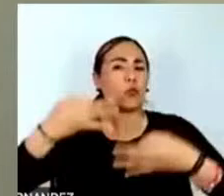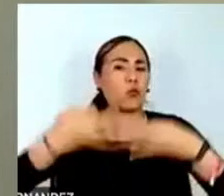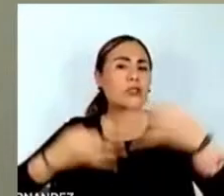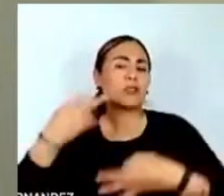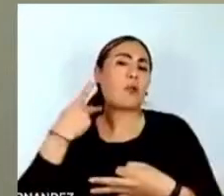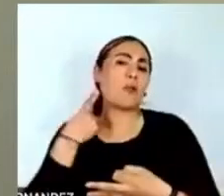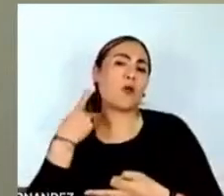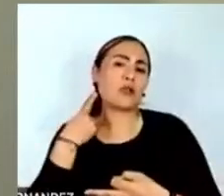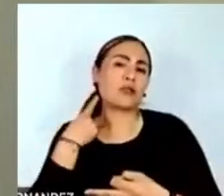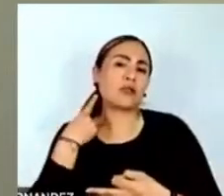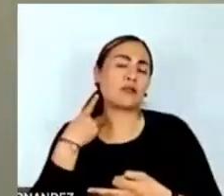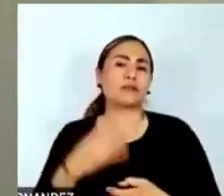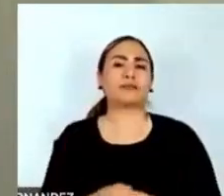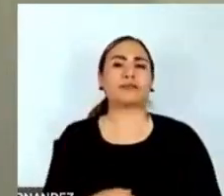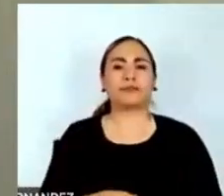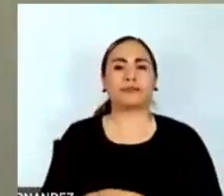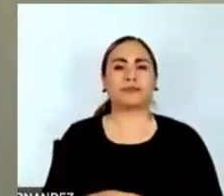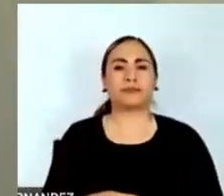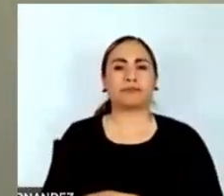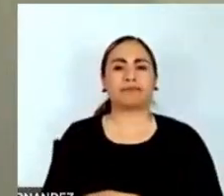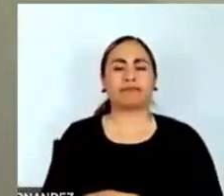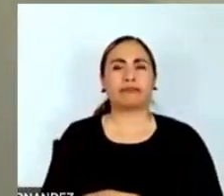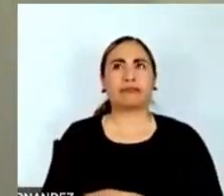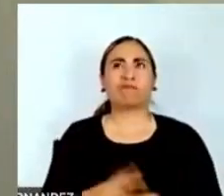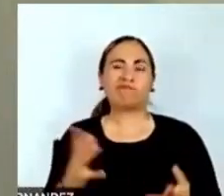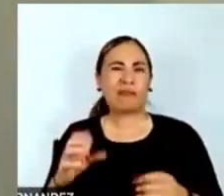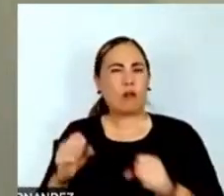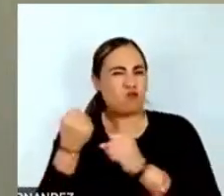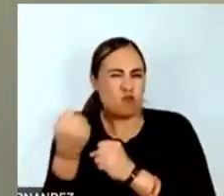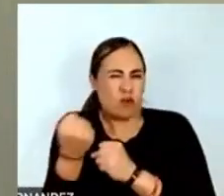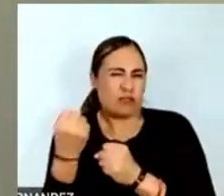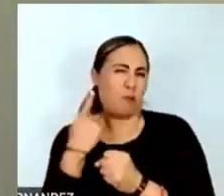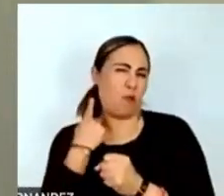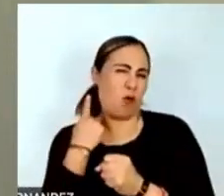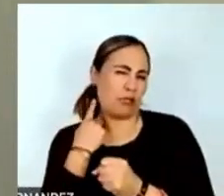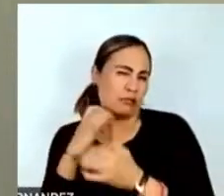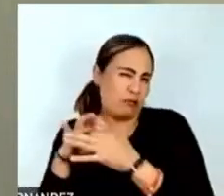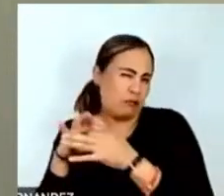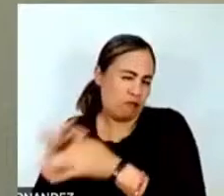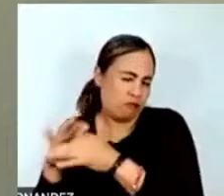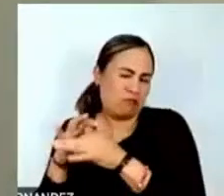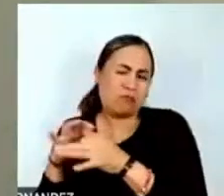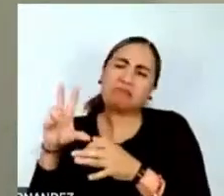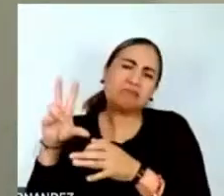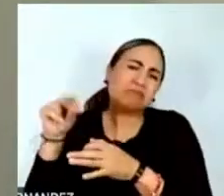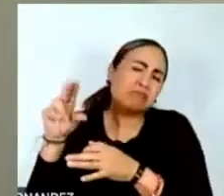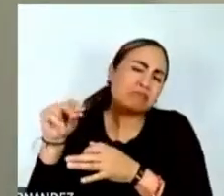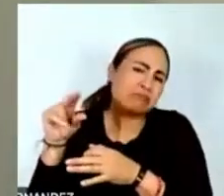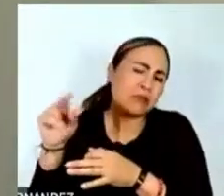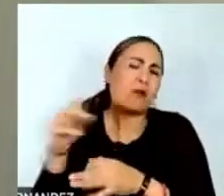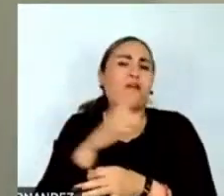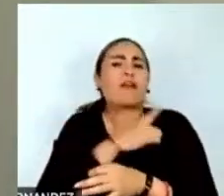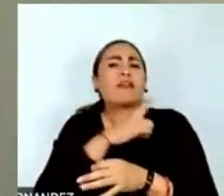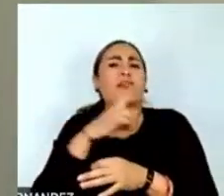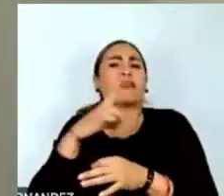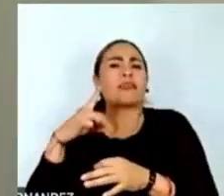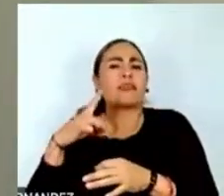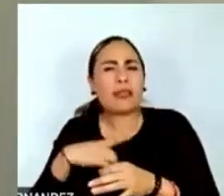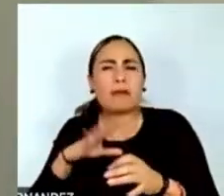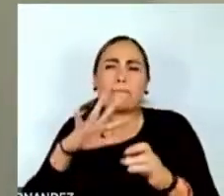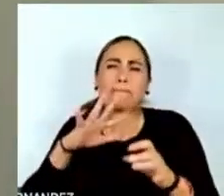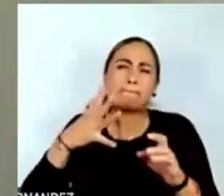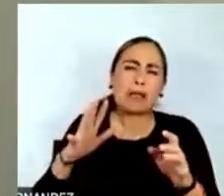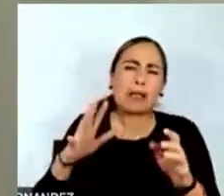no serían tan políticos. Más bien tendrían que adoptar una figura que se aproxime más a una